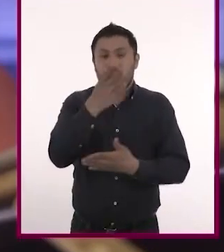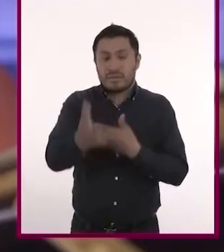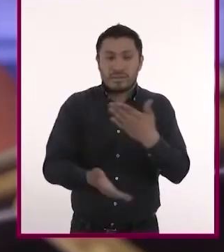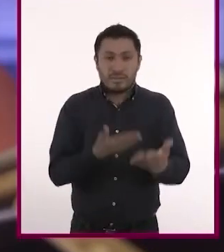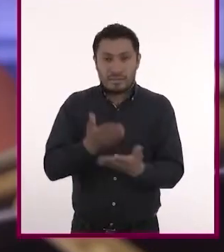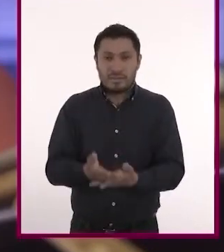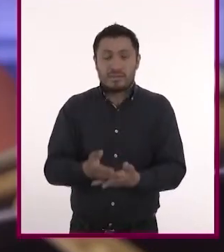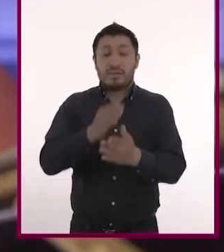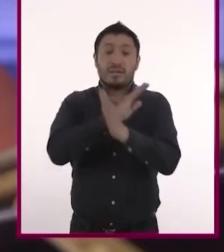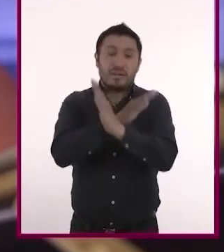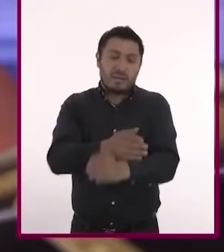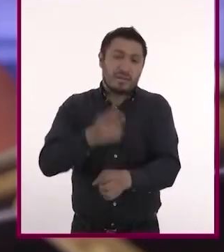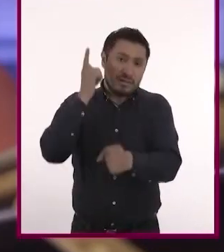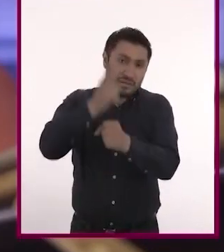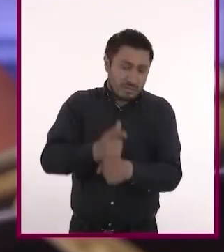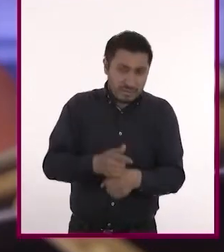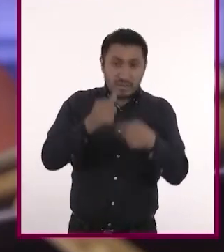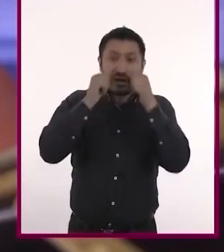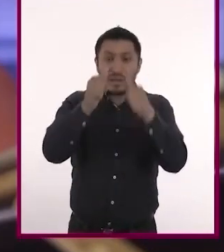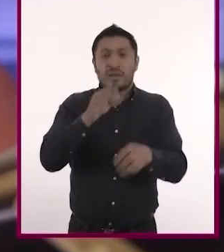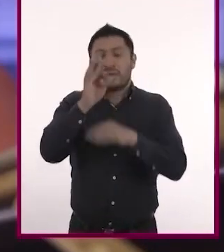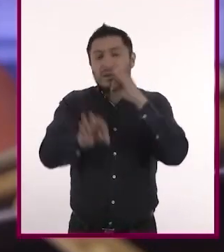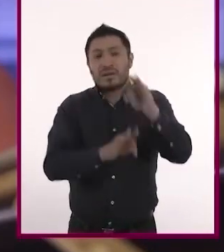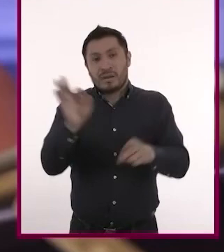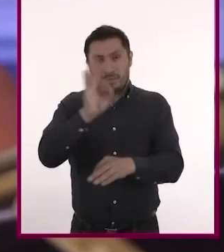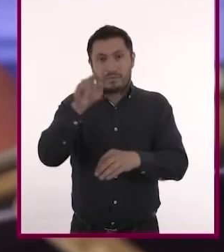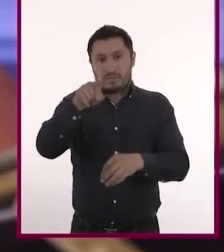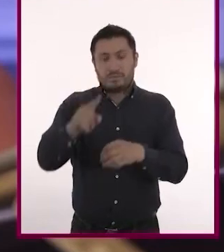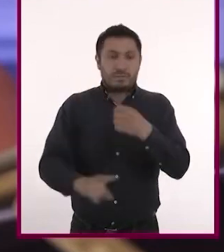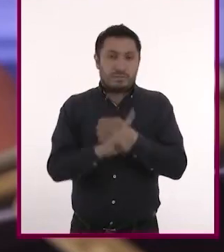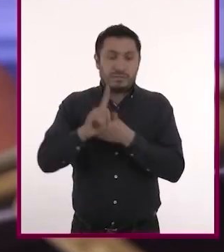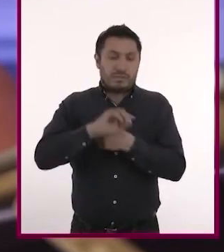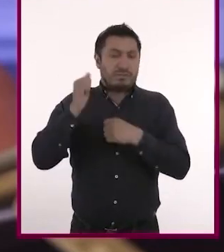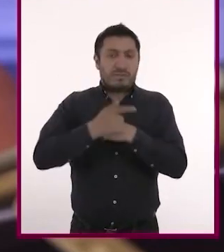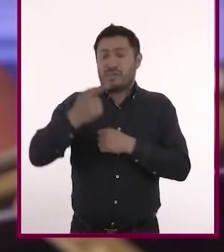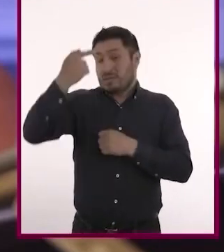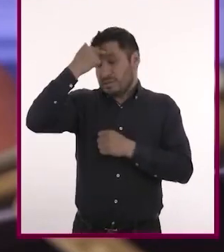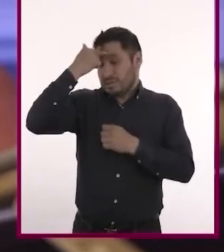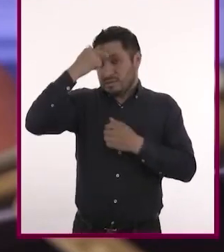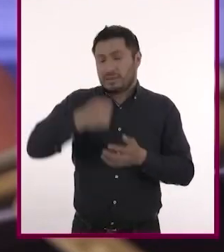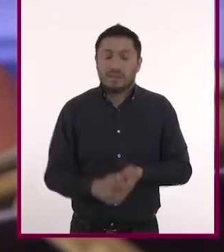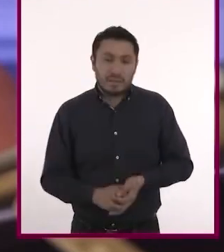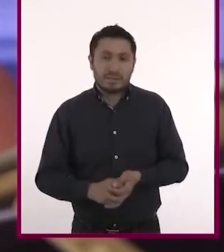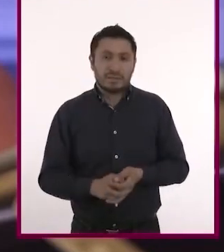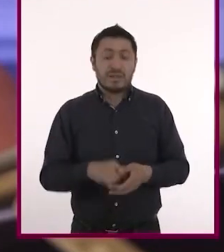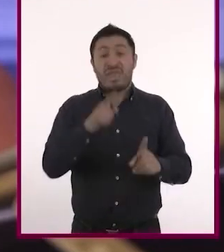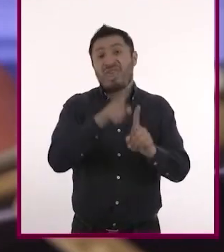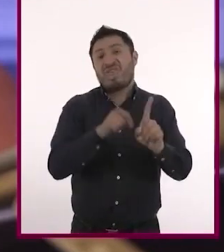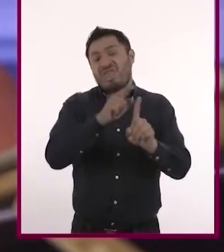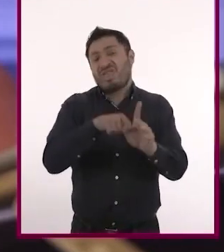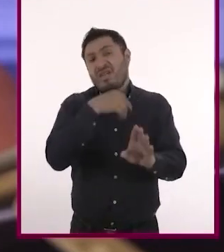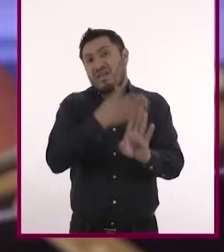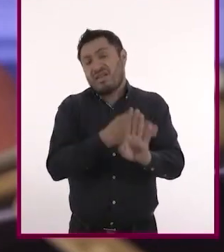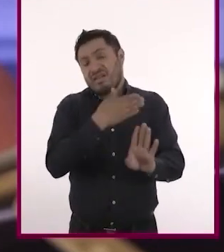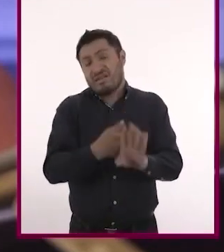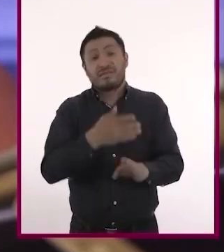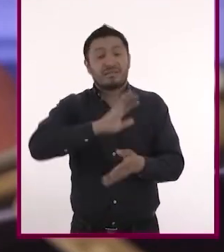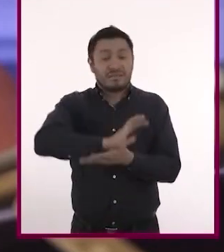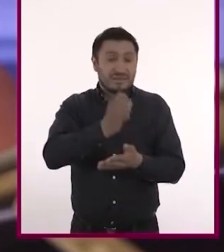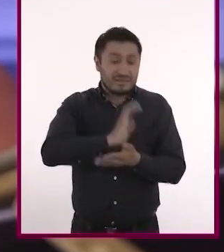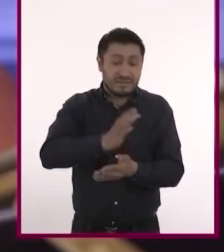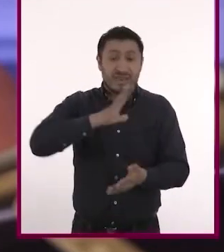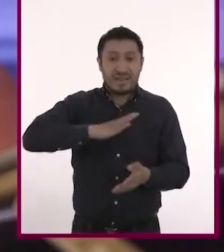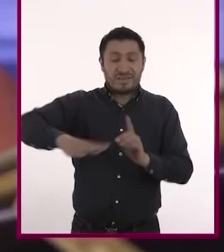prevención, diagnóstico, atención y tratamiento en caso de tener algún trastorno mental. Las etiquetas, prejuicios y discriminación que